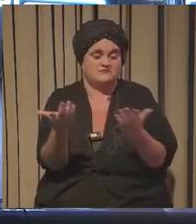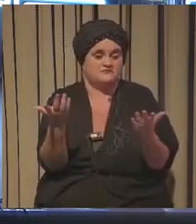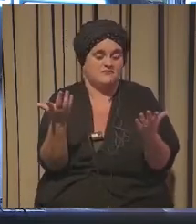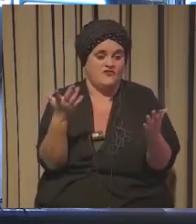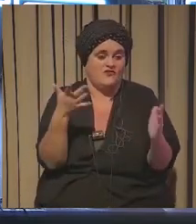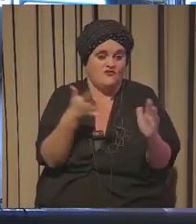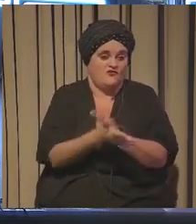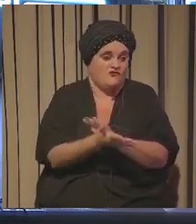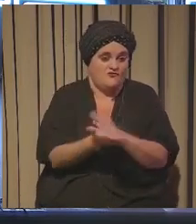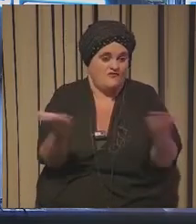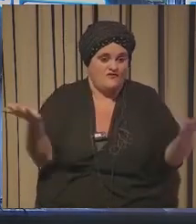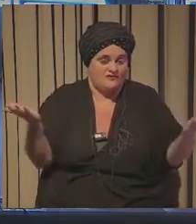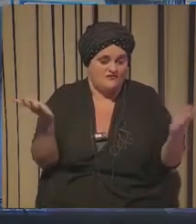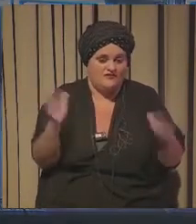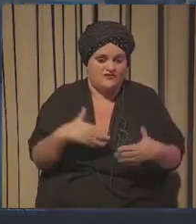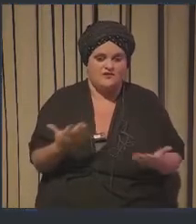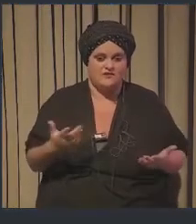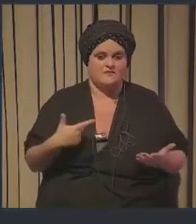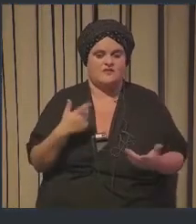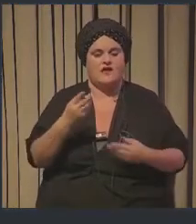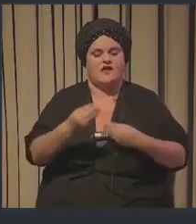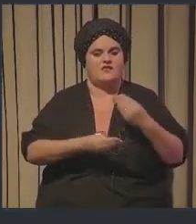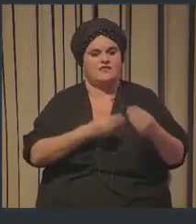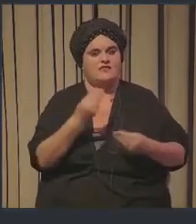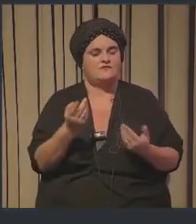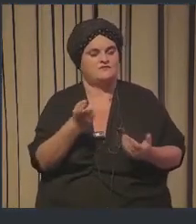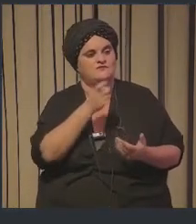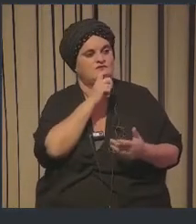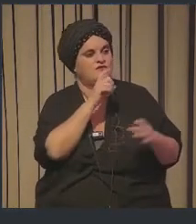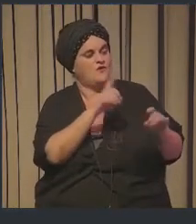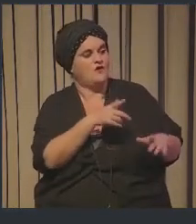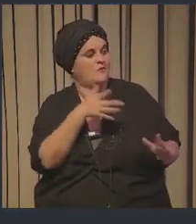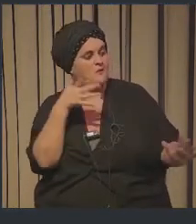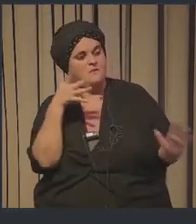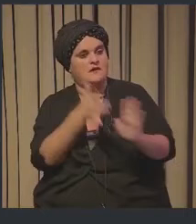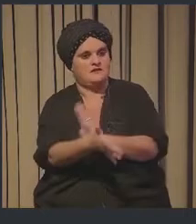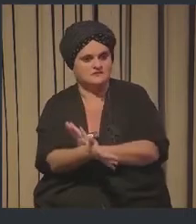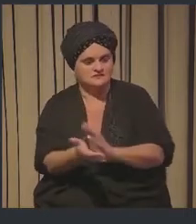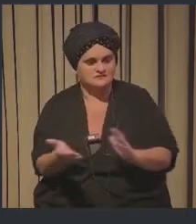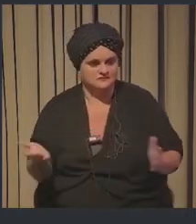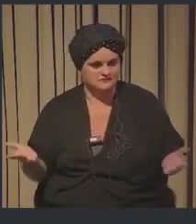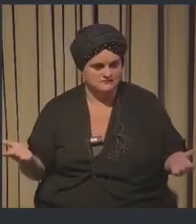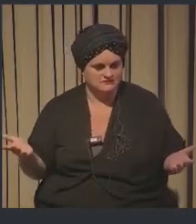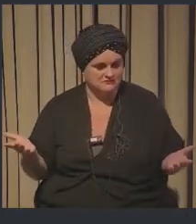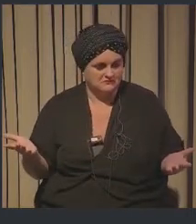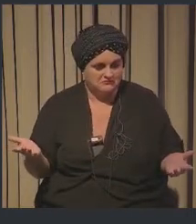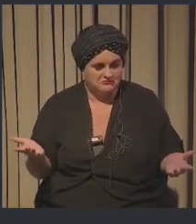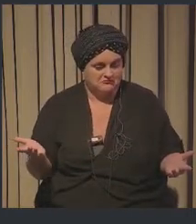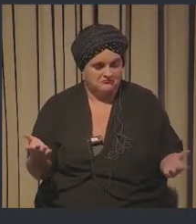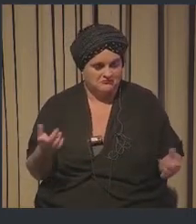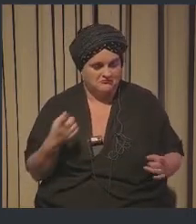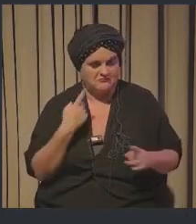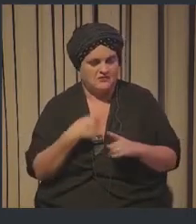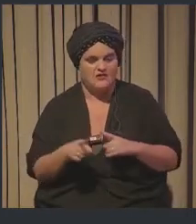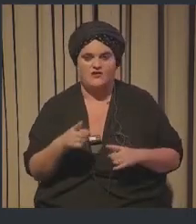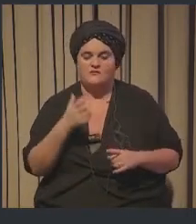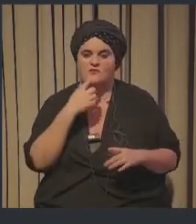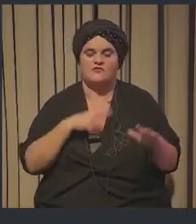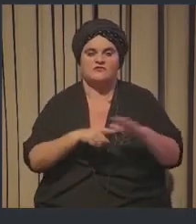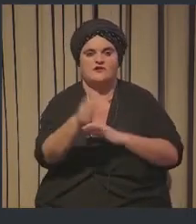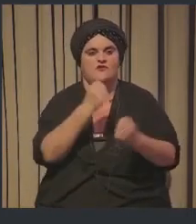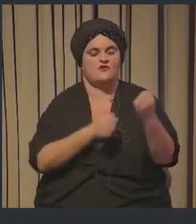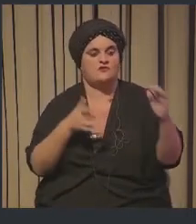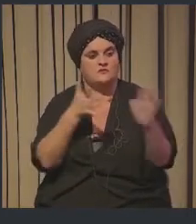claro que no, pero actuamos como si lo fueran. Actuamos como si fuera a durar para siempre el desarrollo